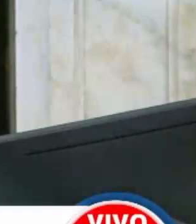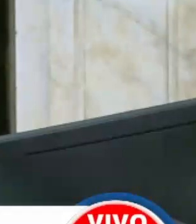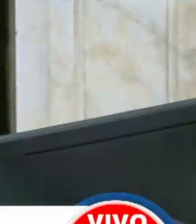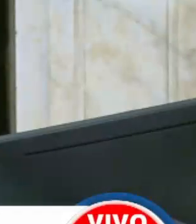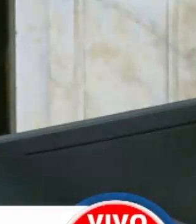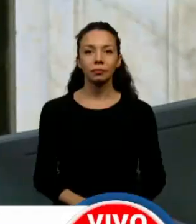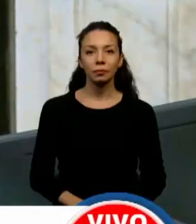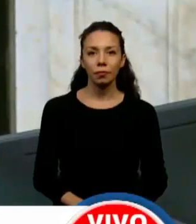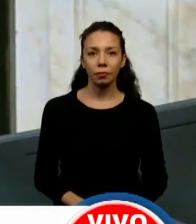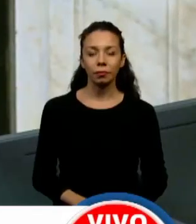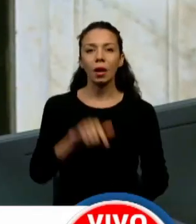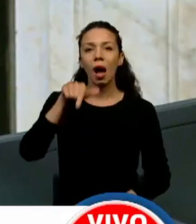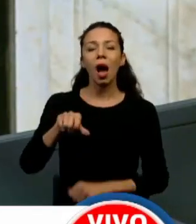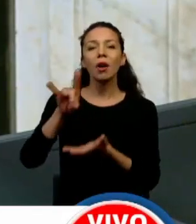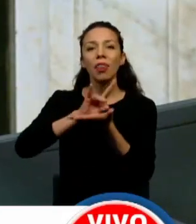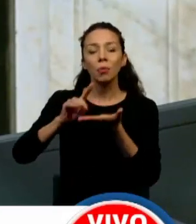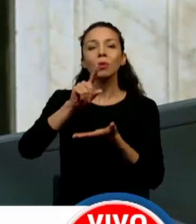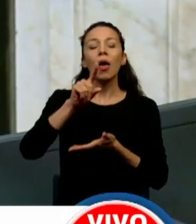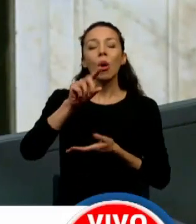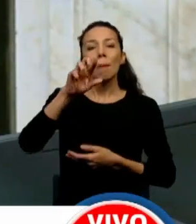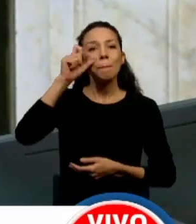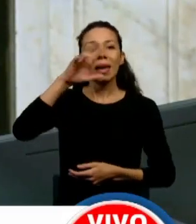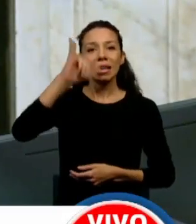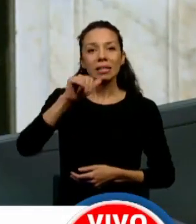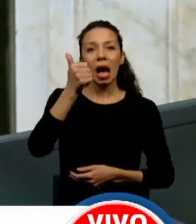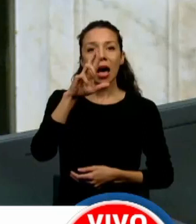En el uso de la palabra, el diputado Hernán Pérez Araujo.